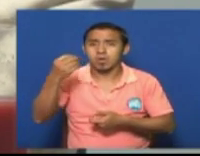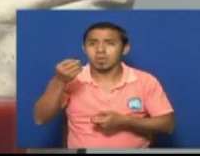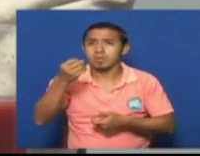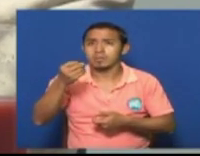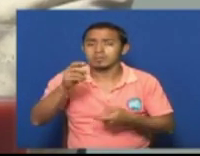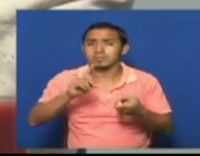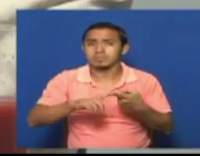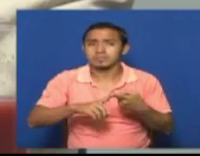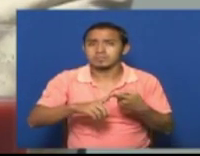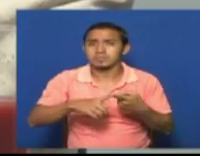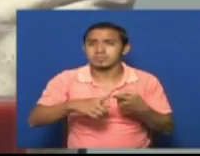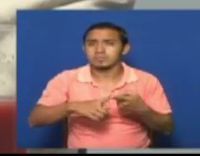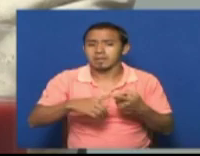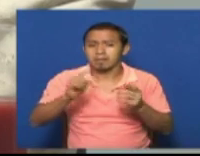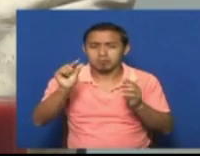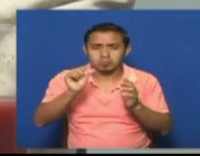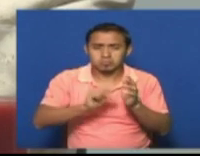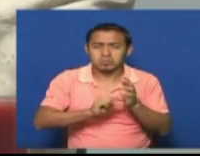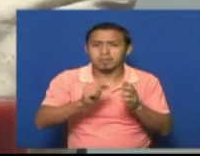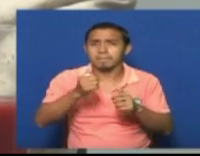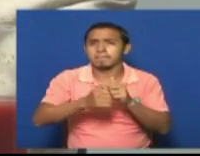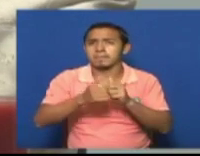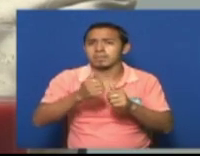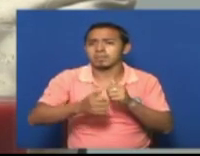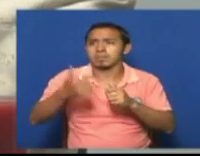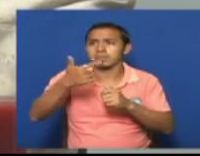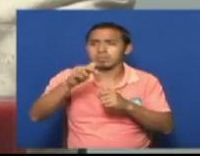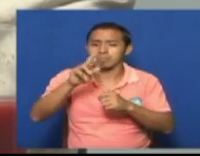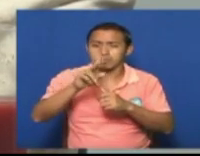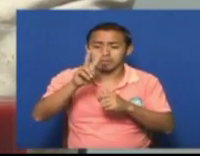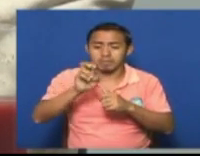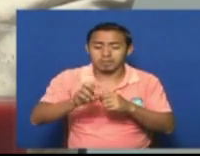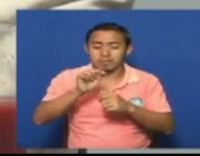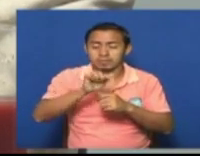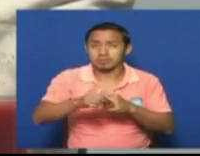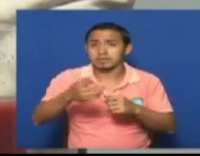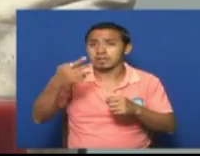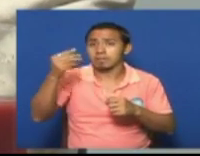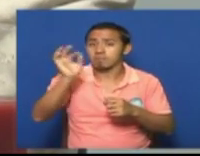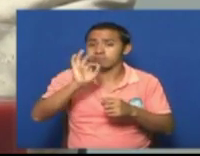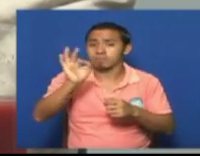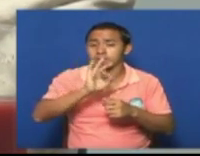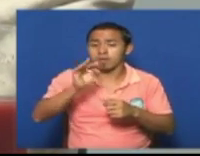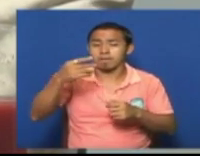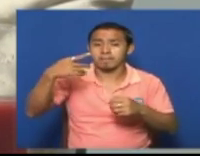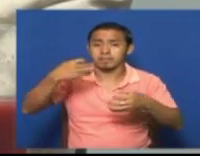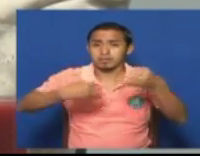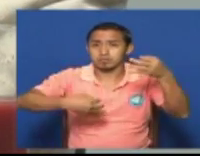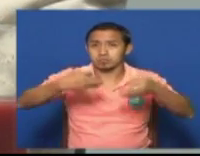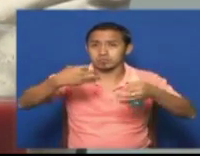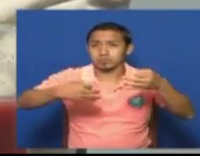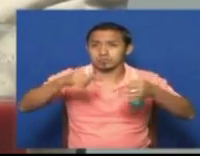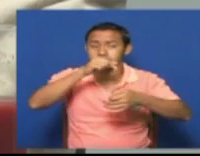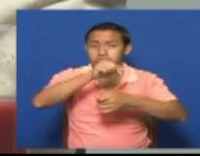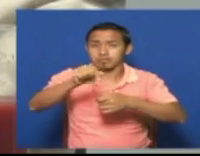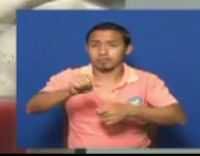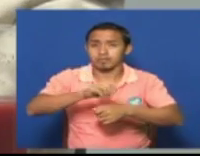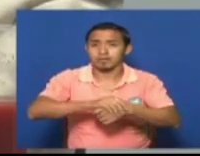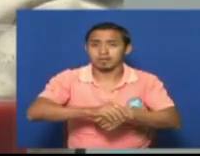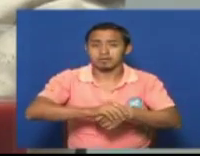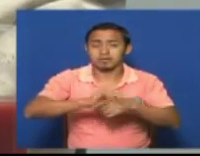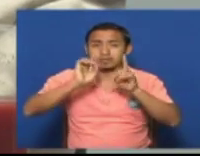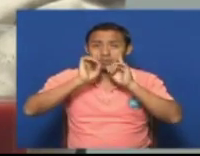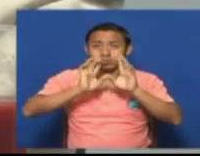son los delitos menos graves en este modelo de justicia penal de adolescente que estamos construyendo en este modelo de